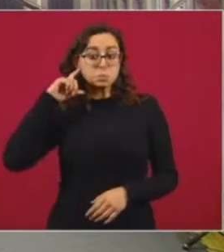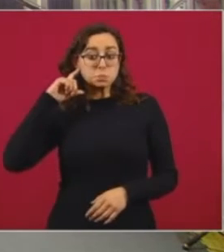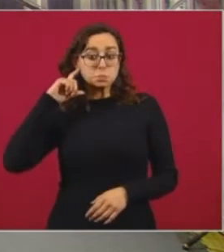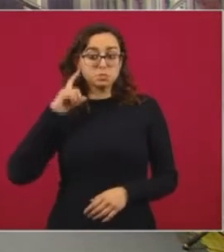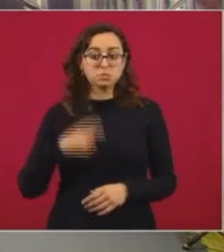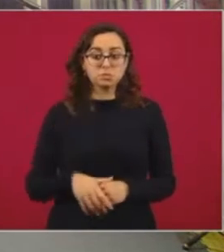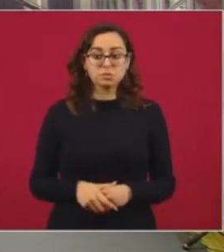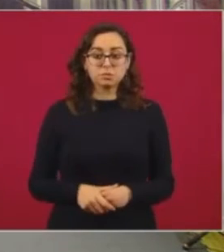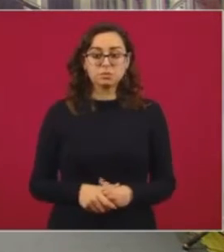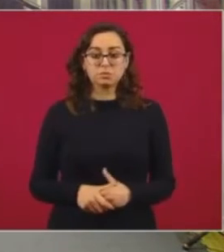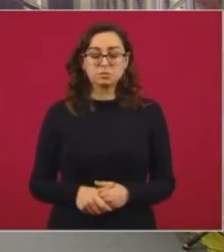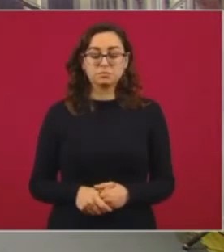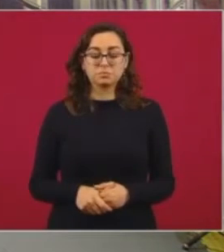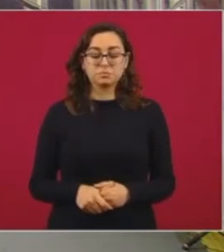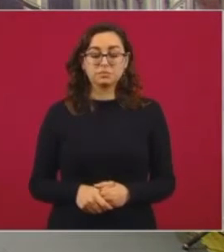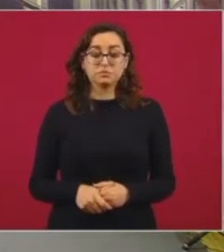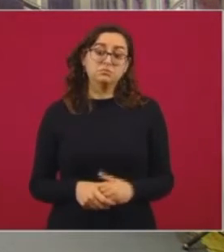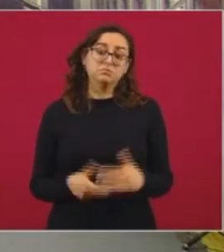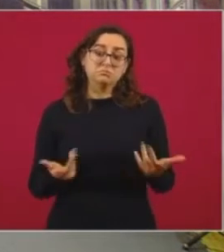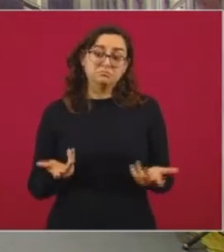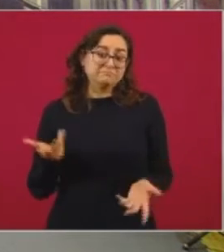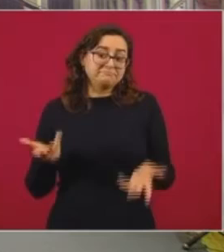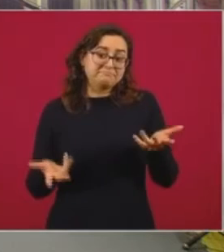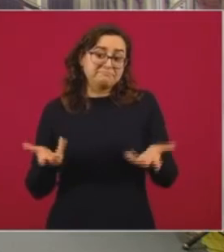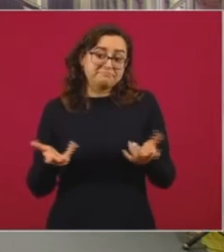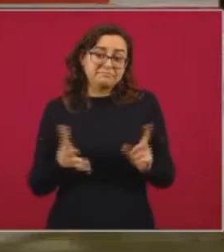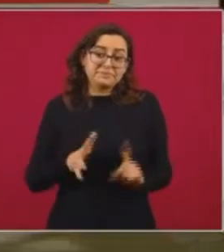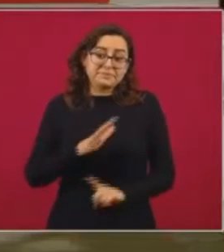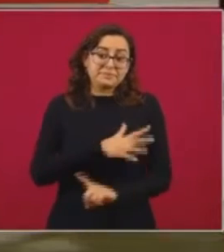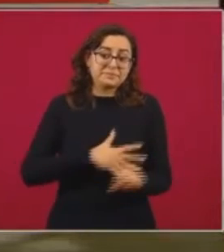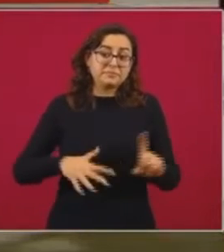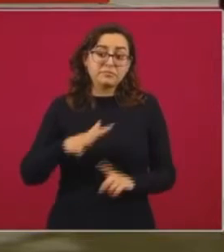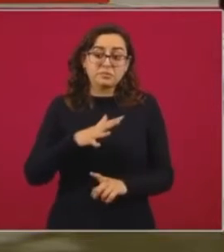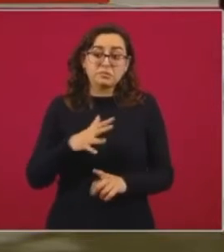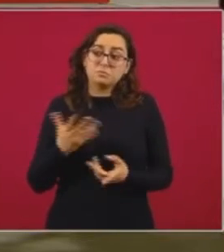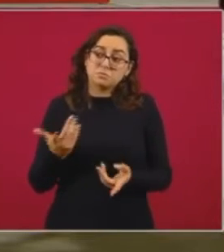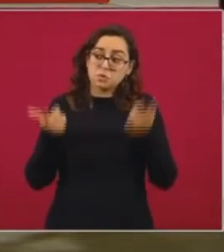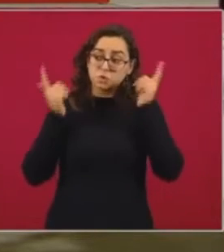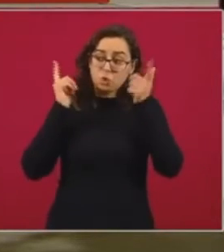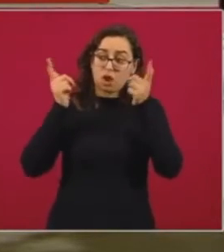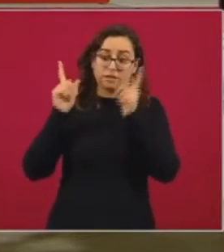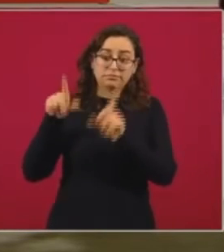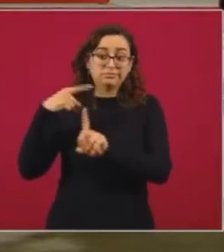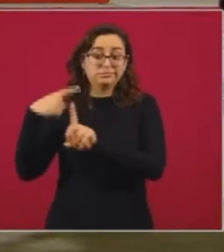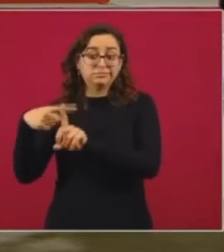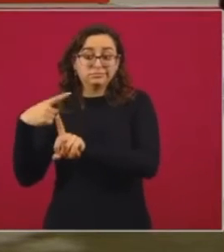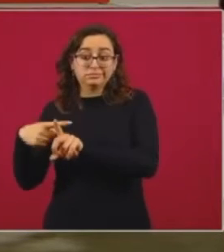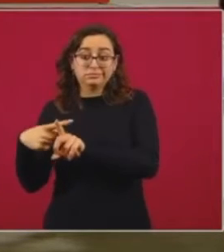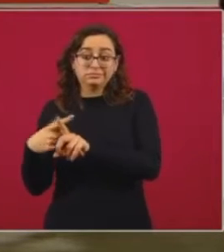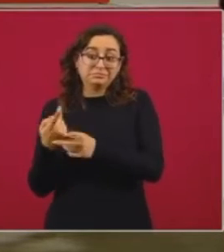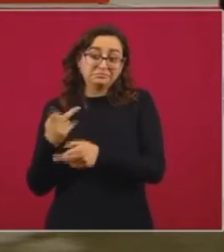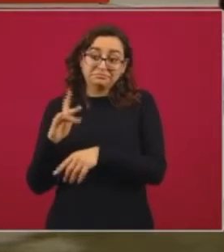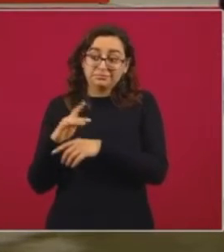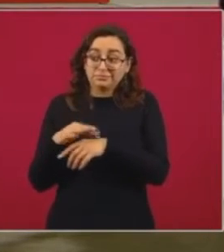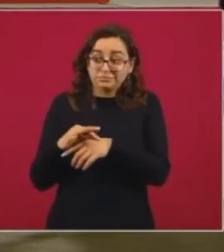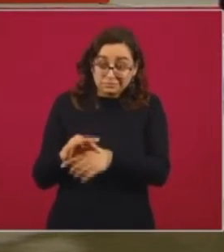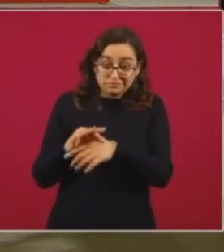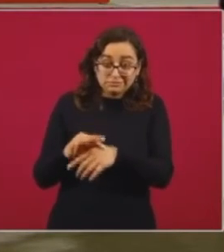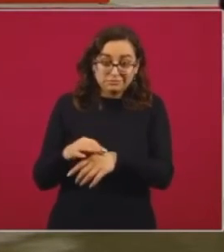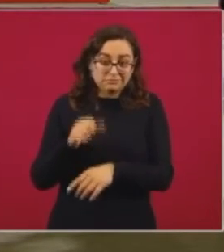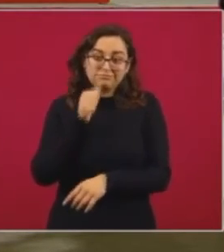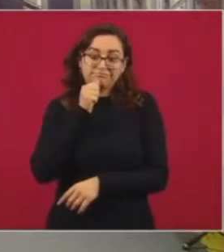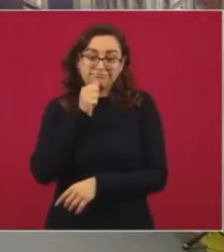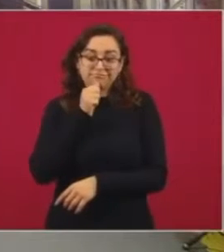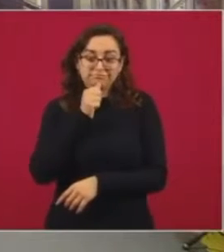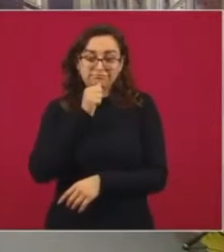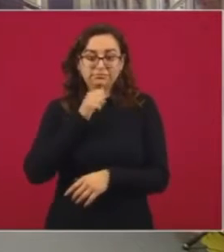son escenarios que habría que analizar como alentadores, pero pues hay que basarlos en la realidad.